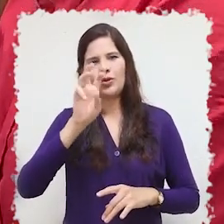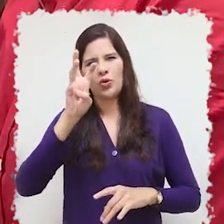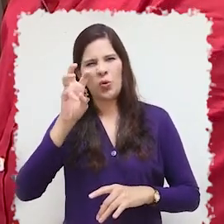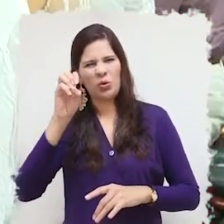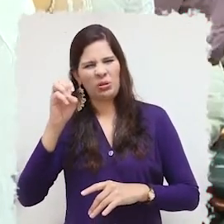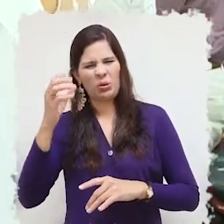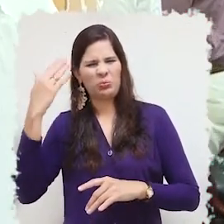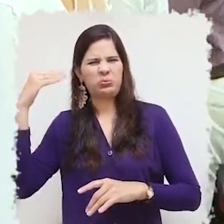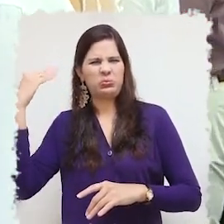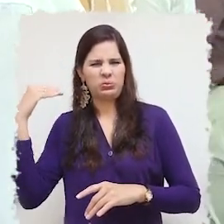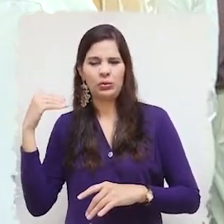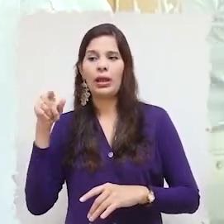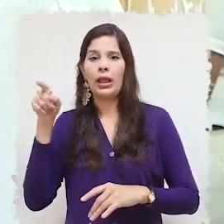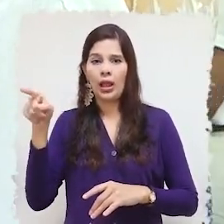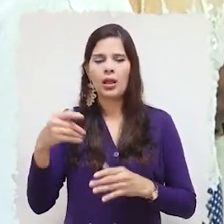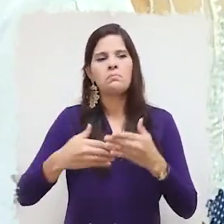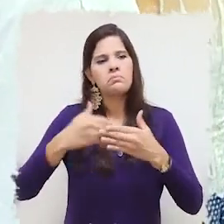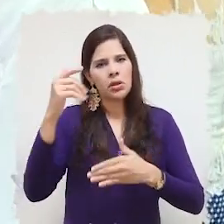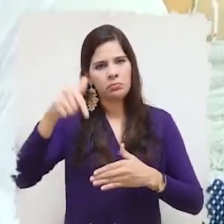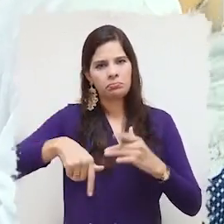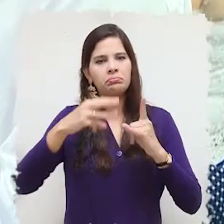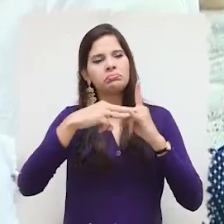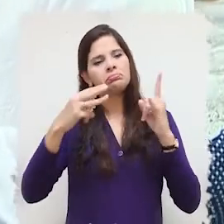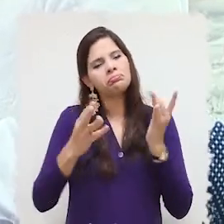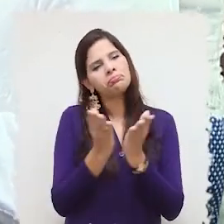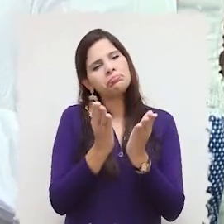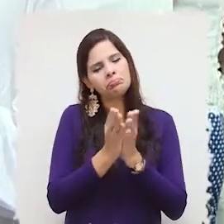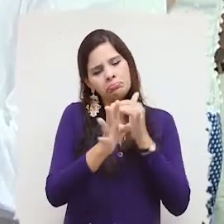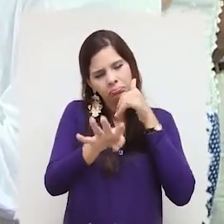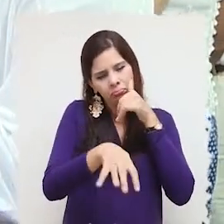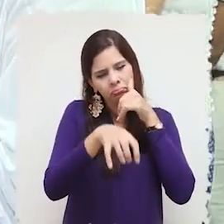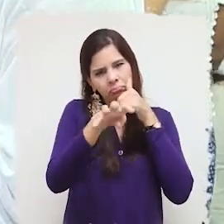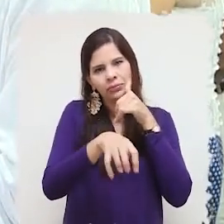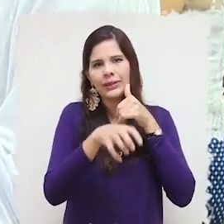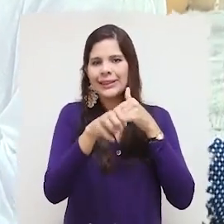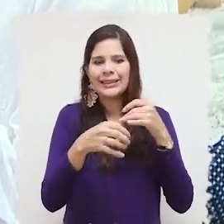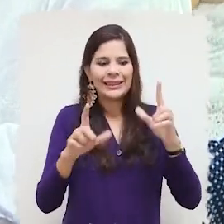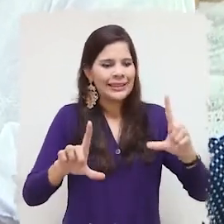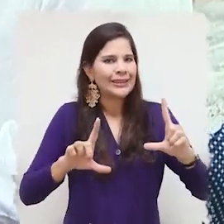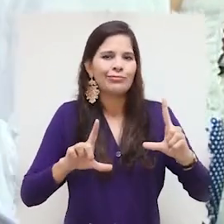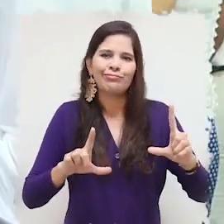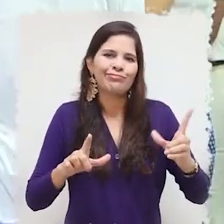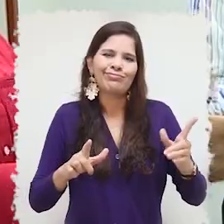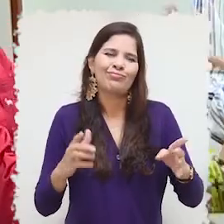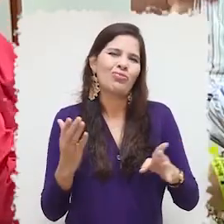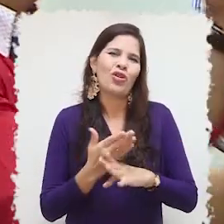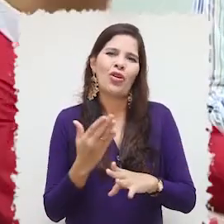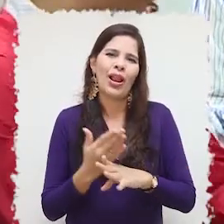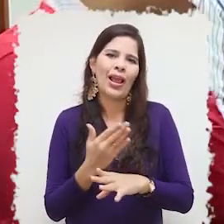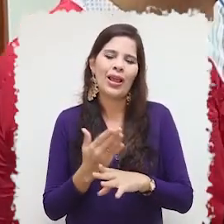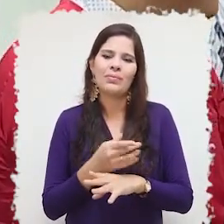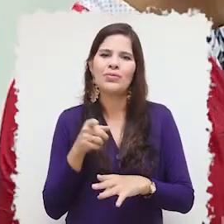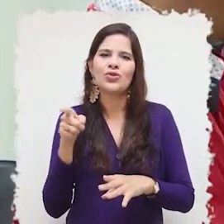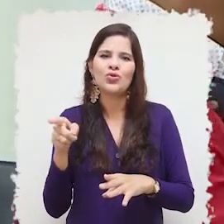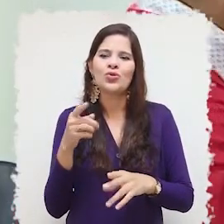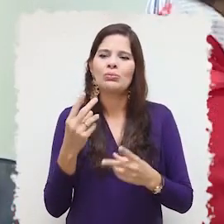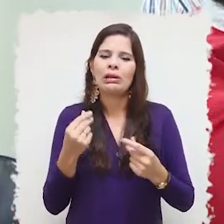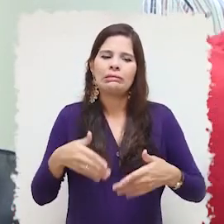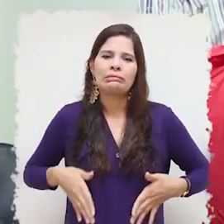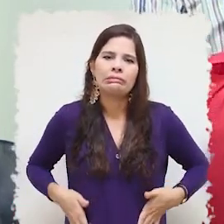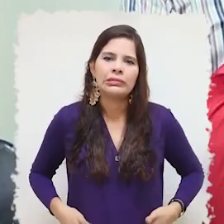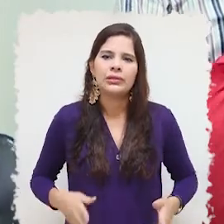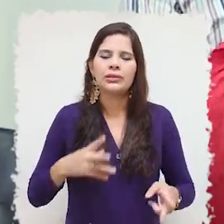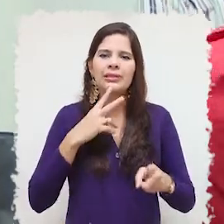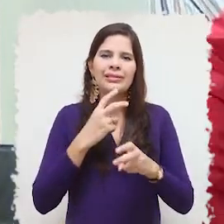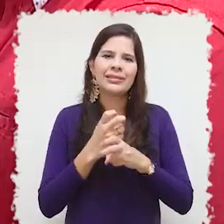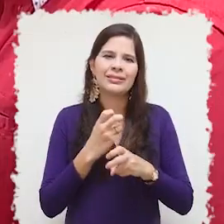el homenajeado comenzó a estudiar Ingeniería Agronómica en la Universidad del Magdalena, sin poder concluir su carrera por problemas derivados de su condición